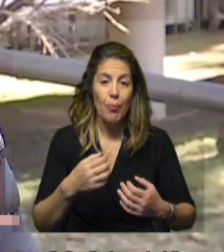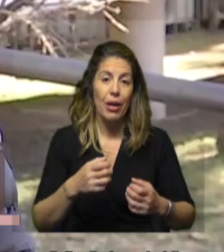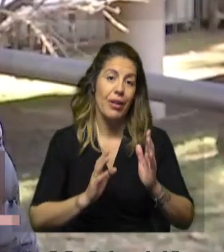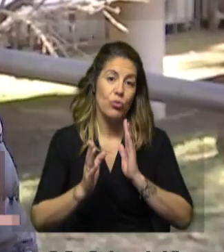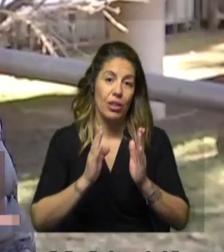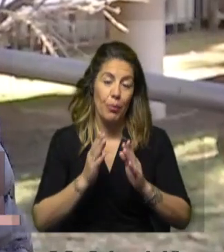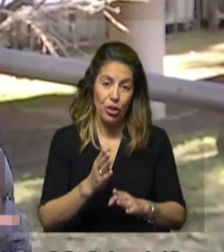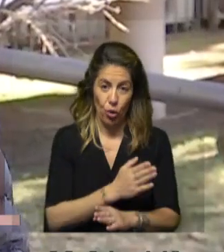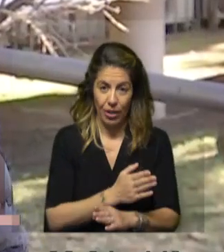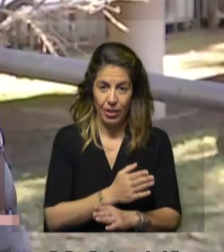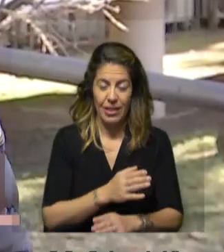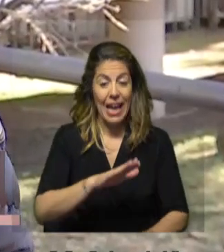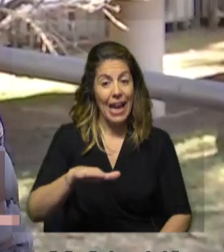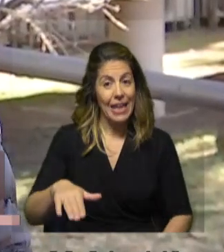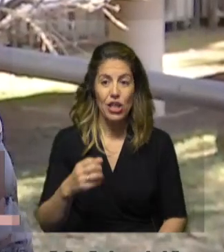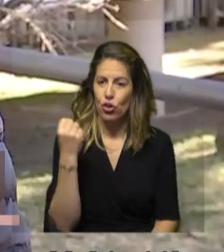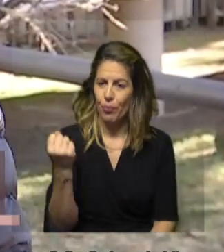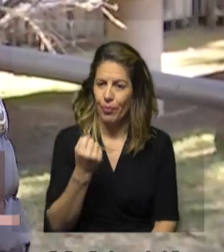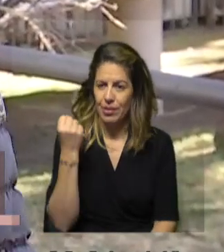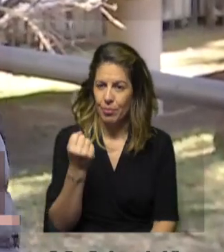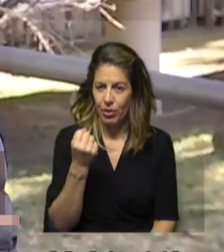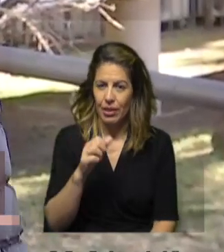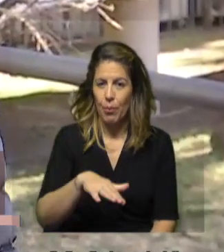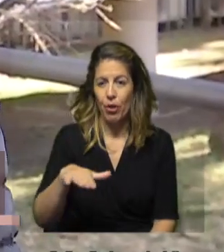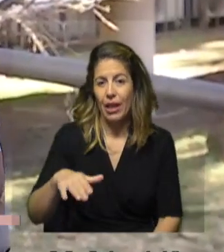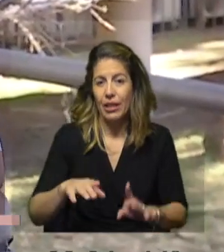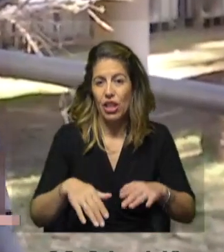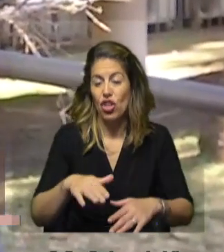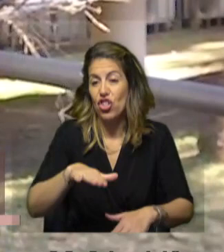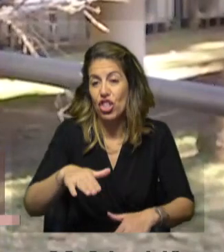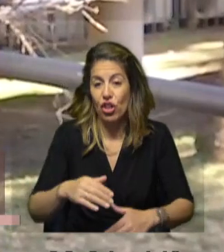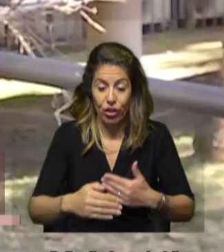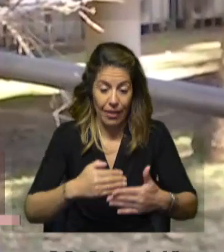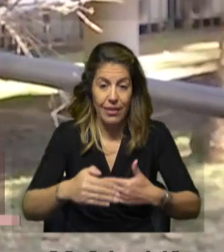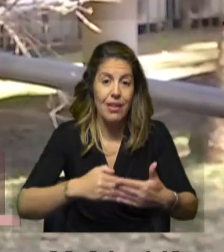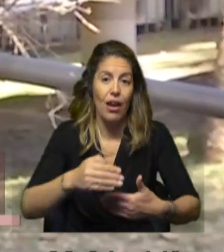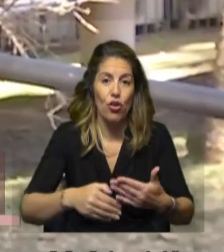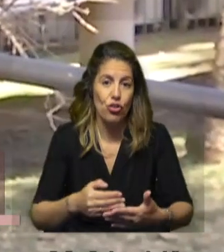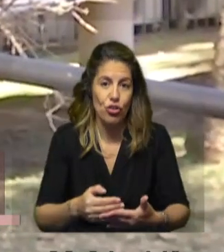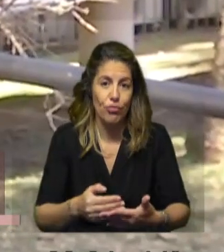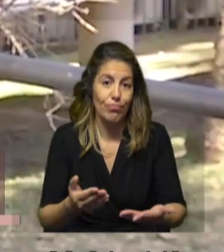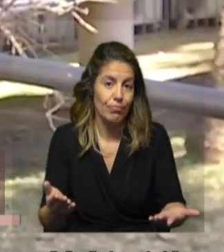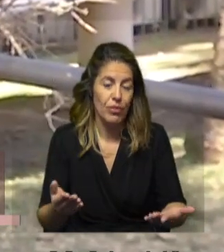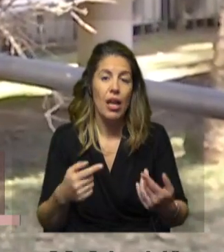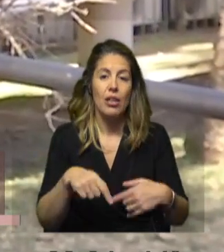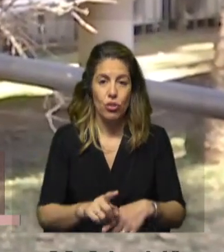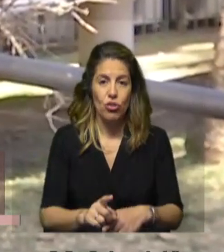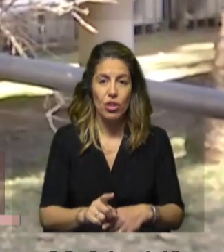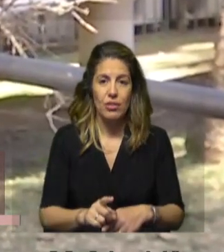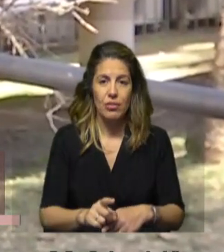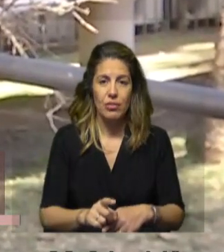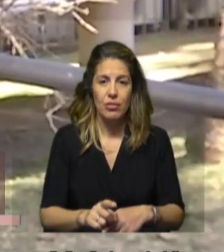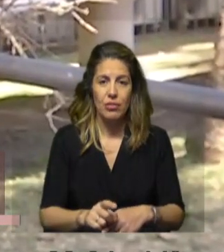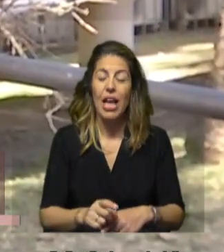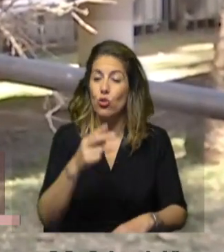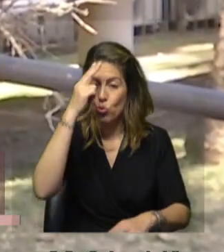tratamiento precoz. Y en el niño es mucho más importante todavía, porque el niño a veces está, niño chico, que está en desarrollo, que, en fin, o sea que es